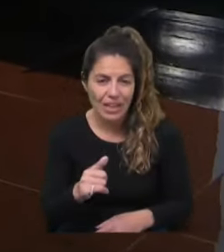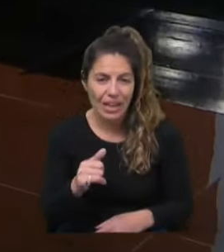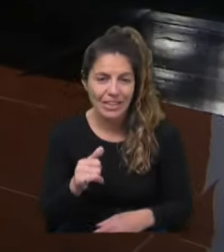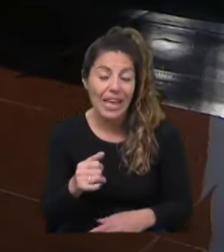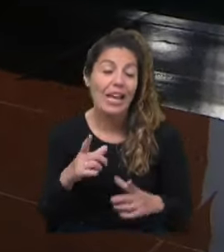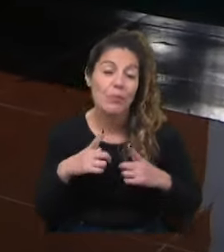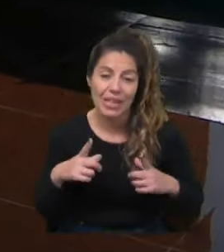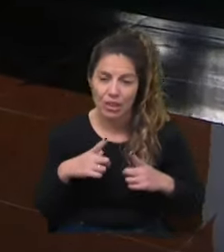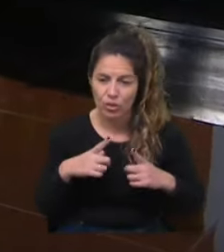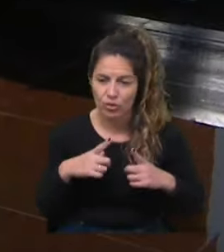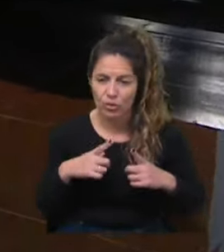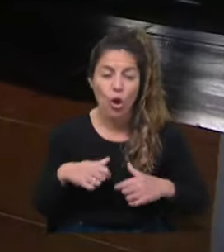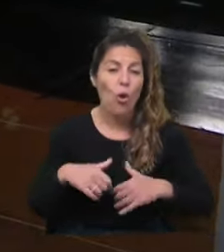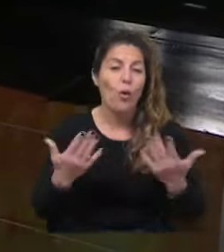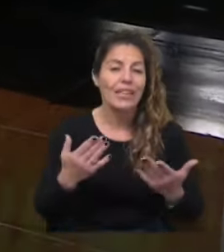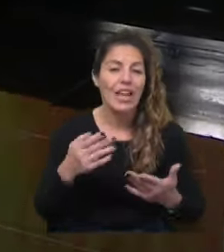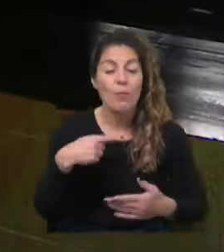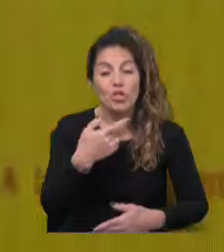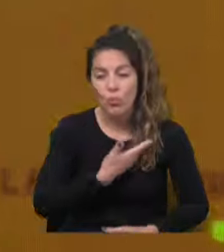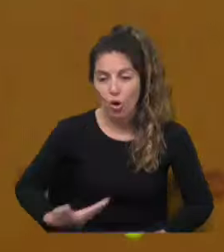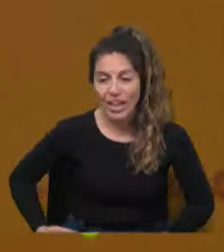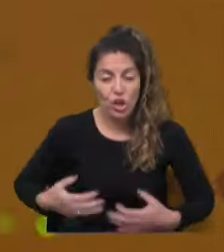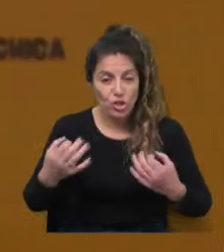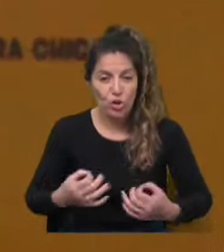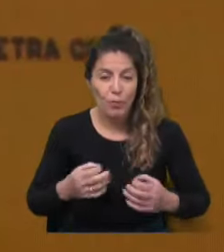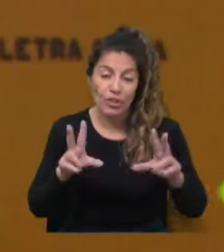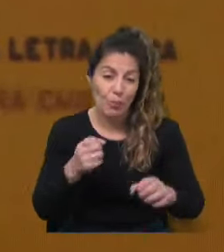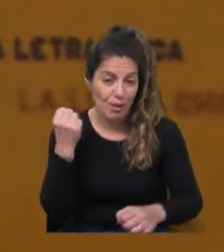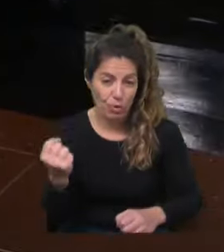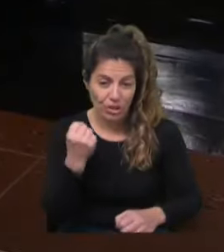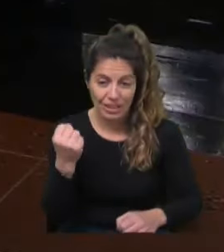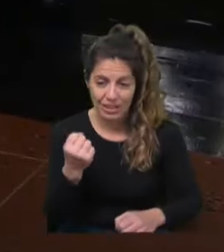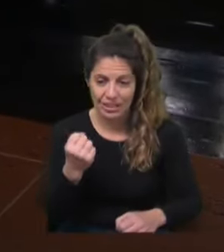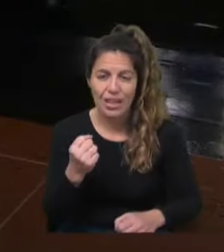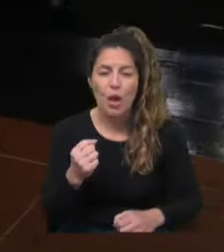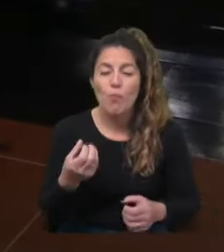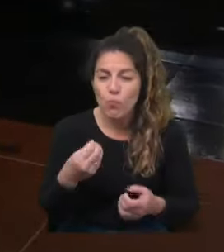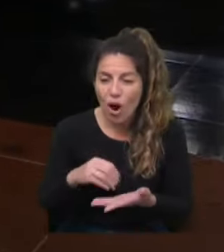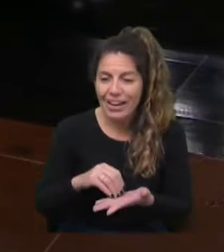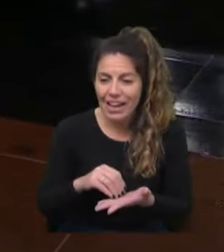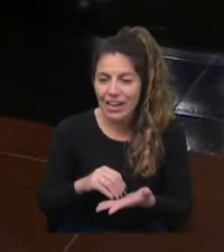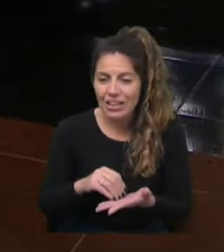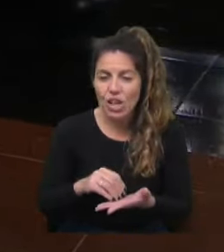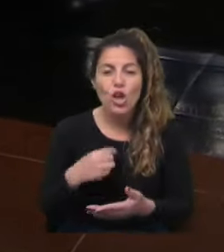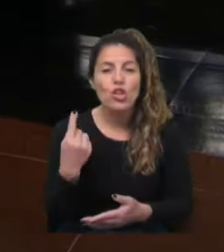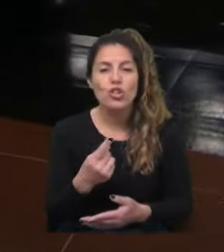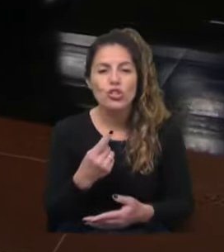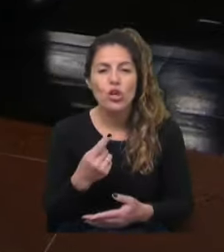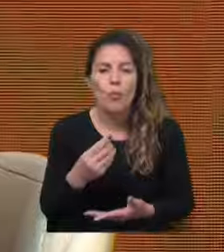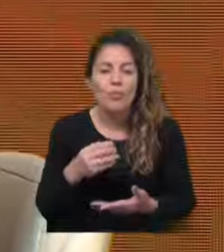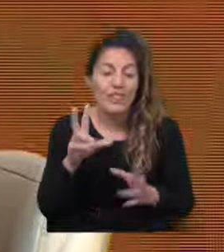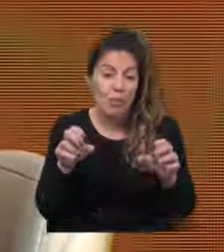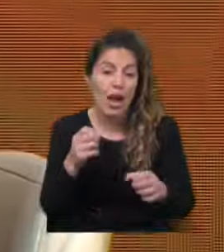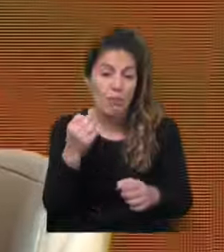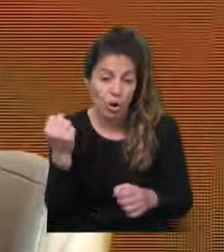en espera. Sea cual fuera el próximo gobierno, seguramente será un tema importante. ¿Dejás agregar una cosita? Sí. Nosotros con será un tema importante